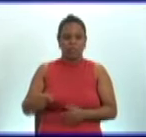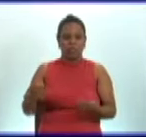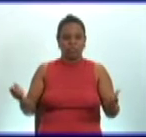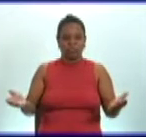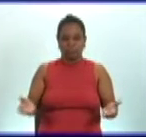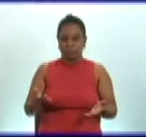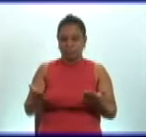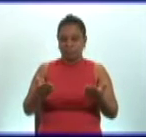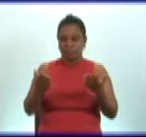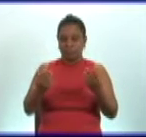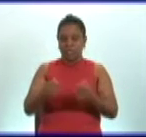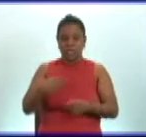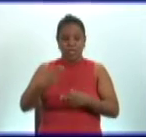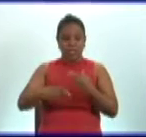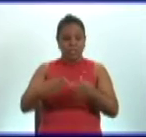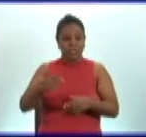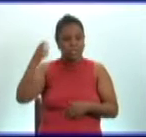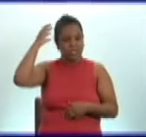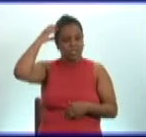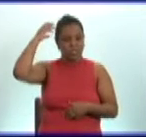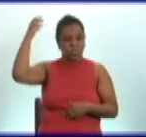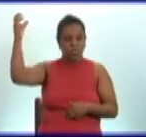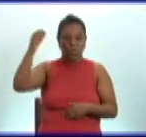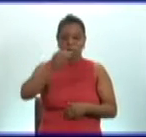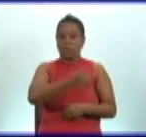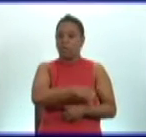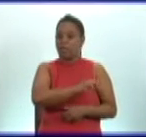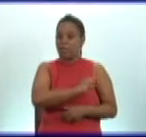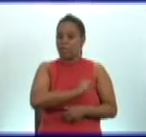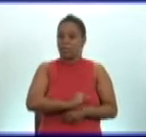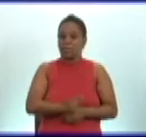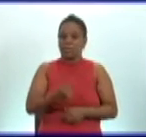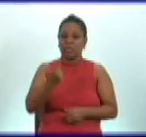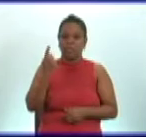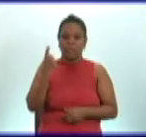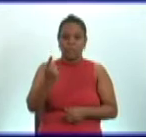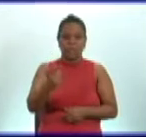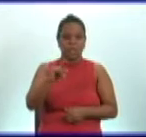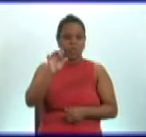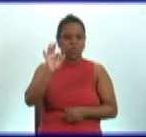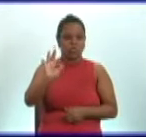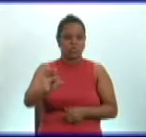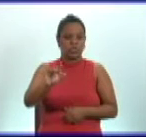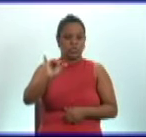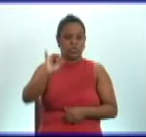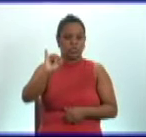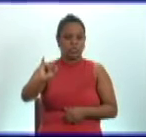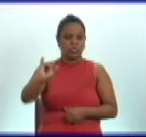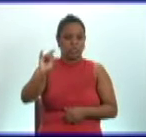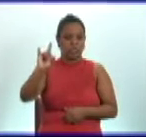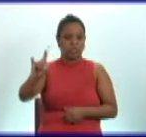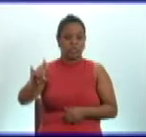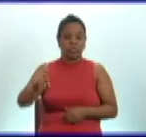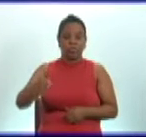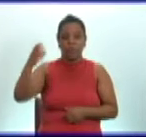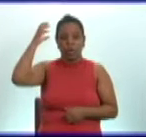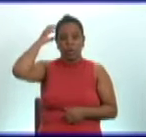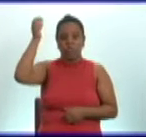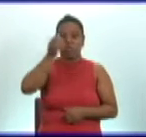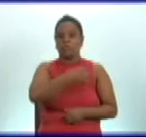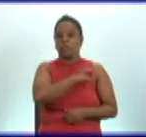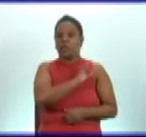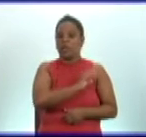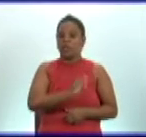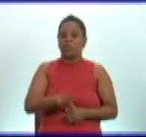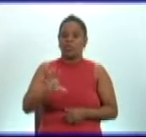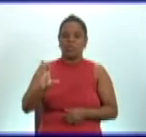cosas que va a hacer ese gobierno colonial va a ser precisamente que en 1869 el gobierno español decretó que